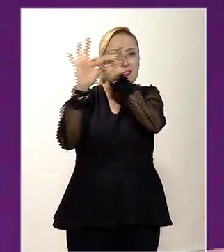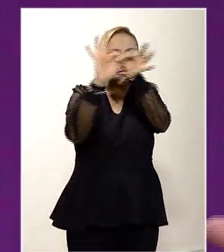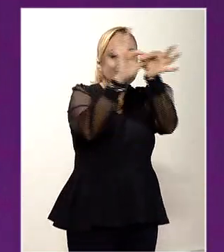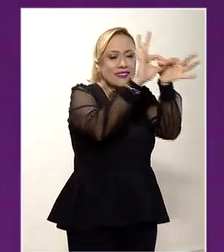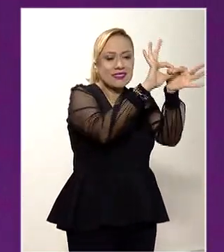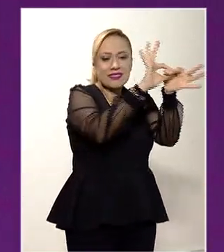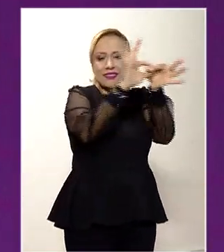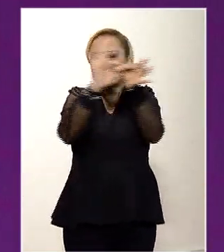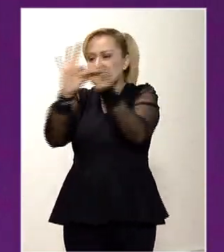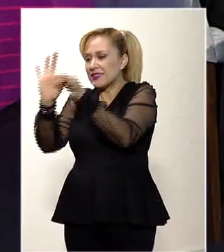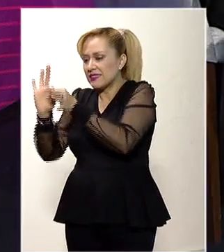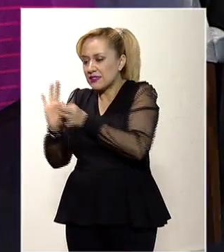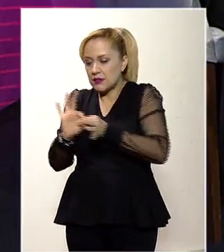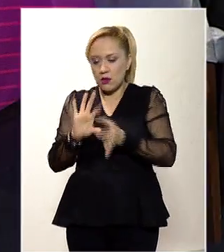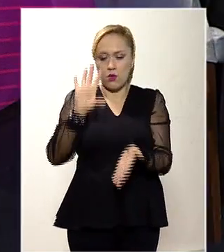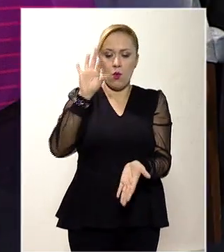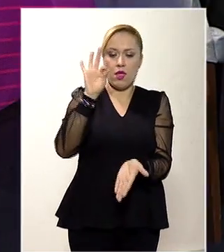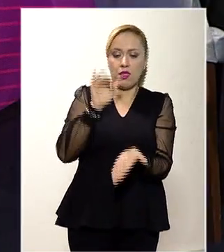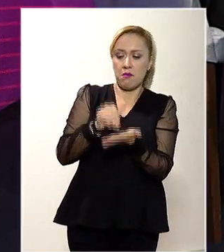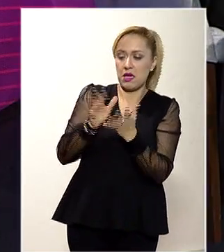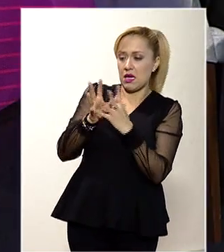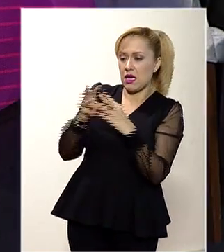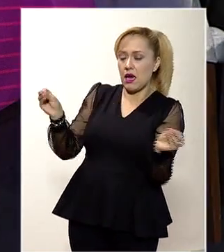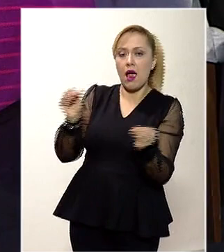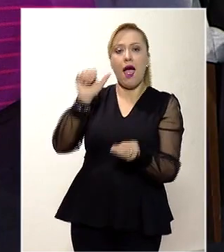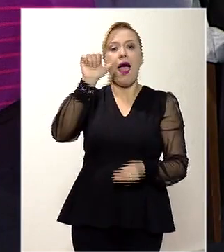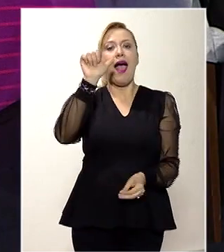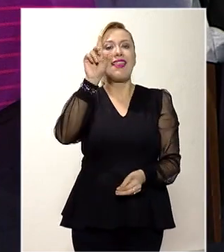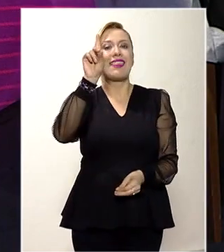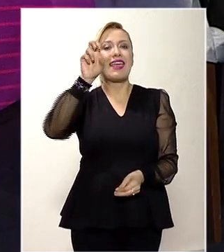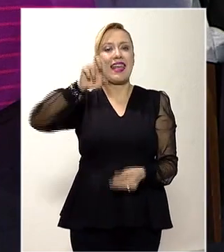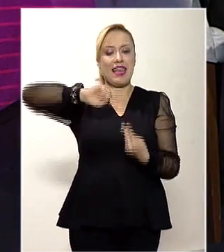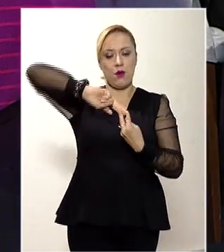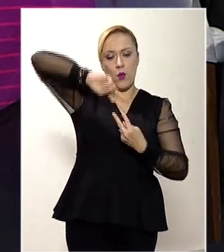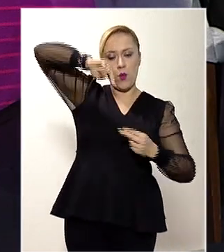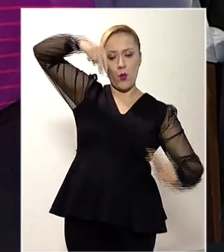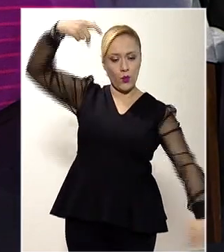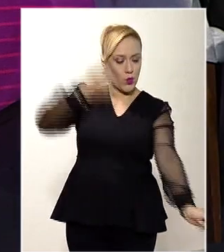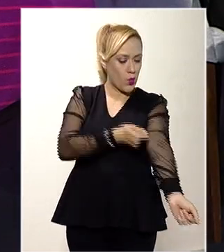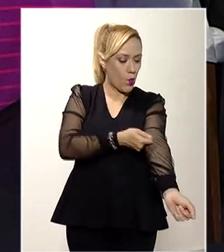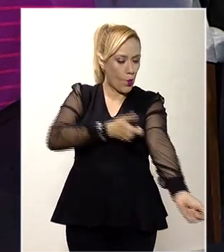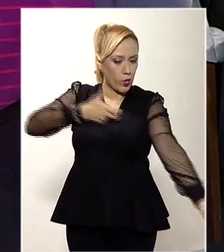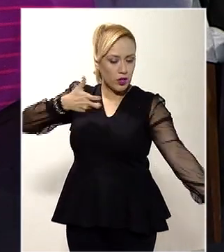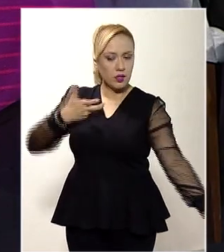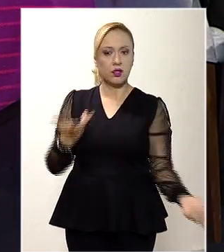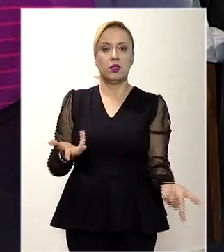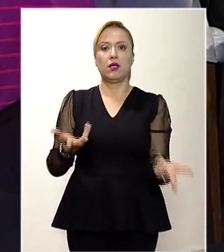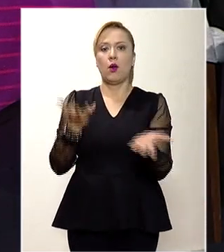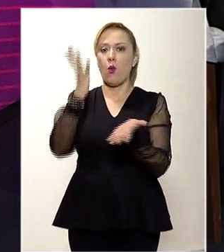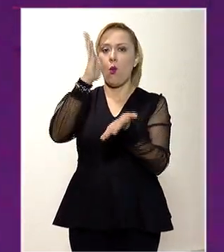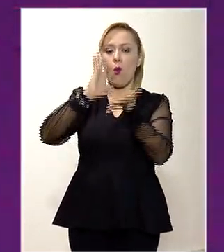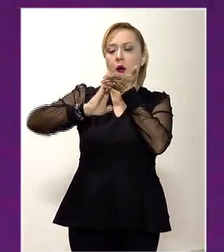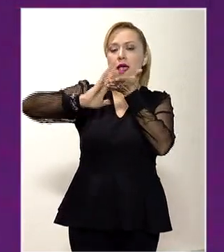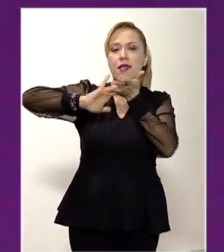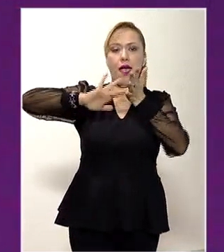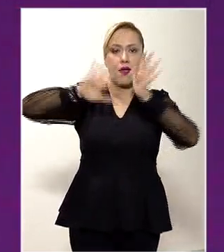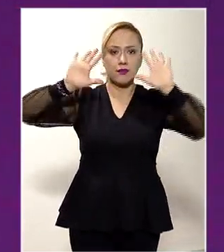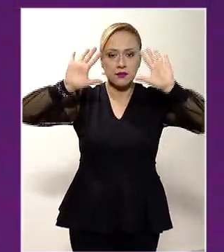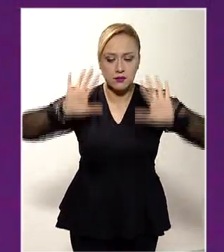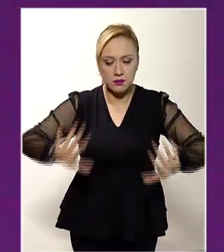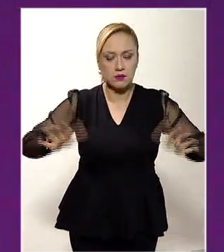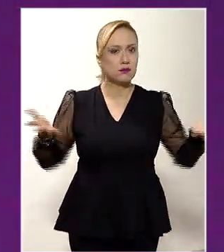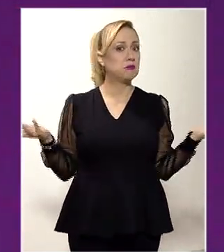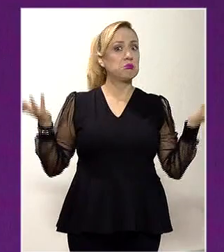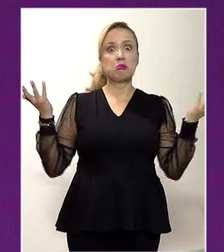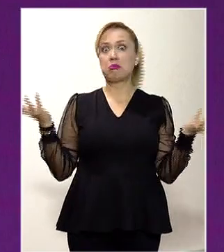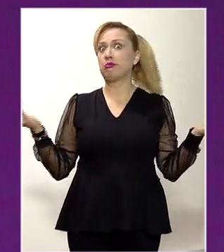las 40,000 desaparecidos, ni de ADN ni de huellas dactilares de personas desaparecidas, ¿no? Hay un reto tecnológico que eso requiere una gran inversión también,